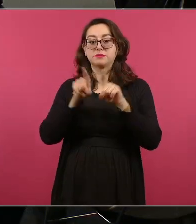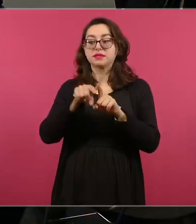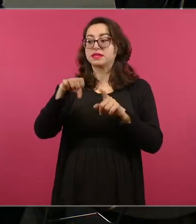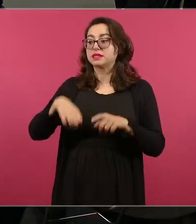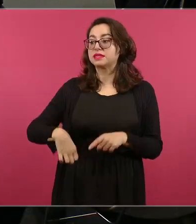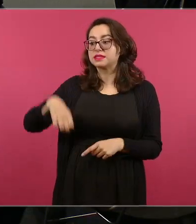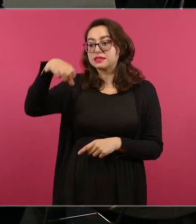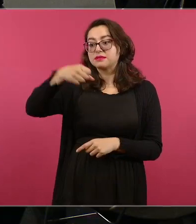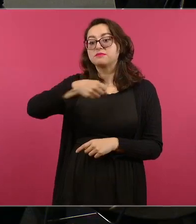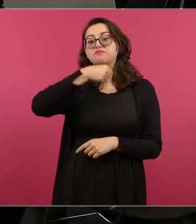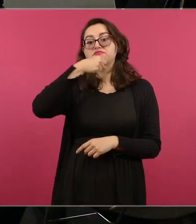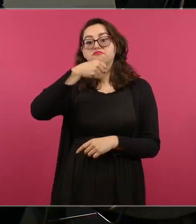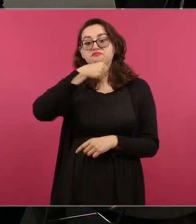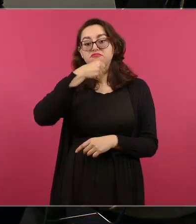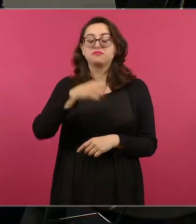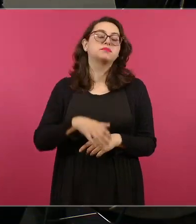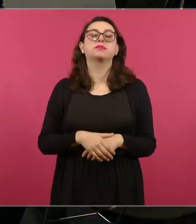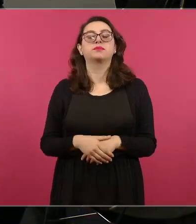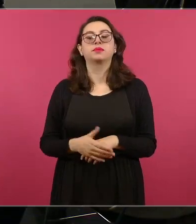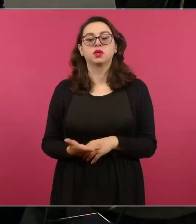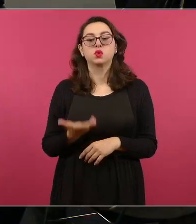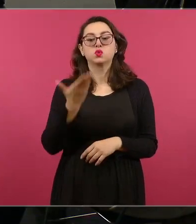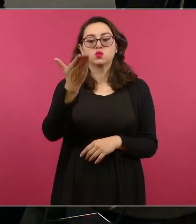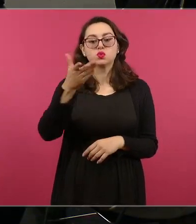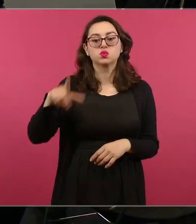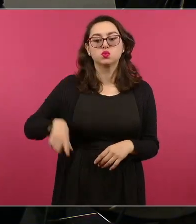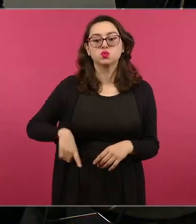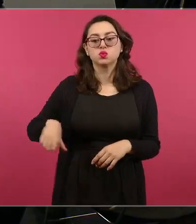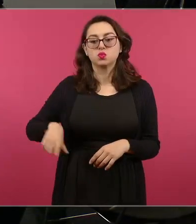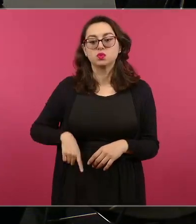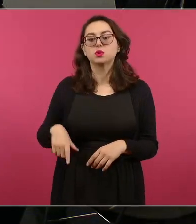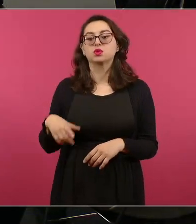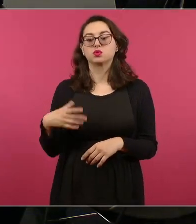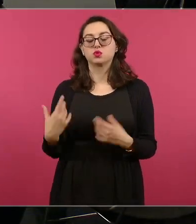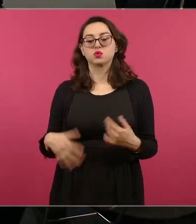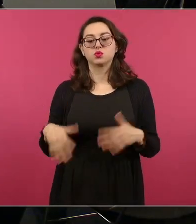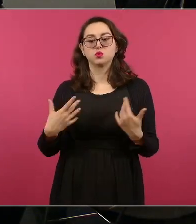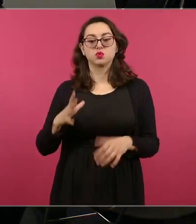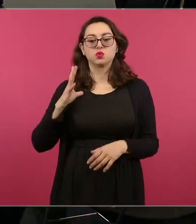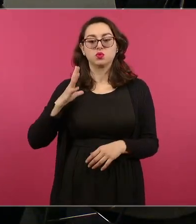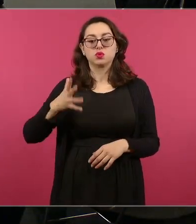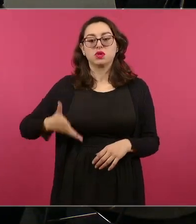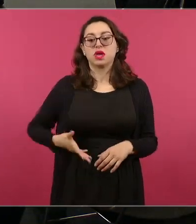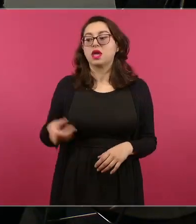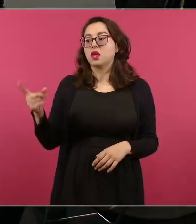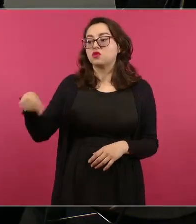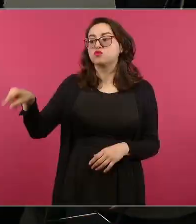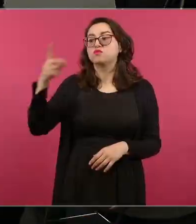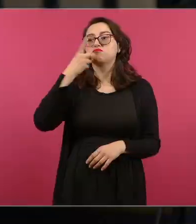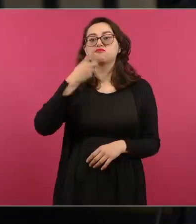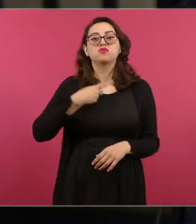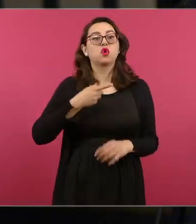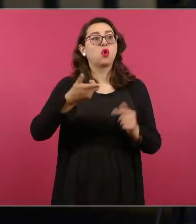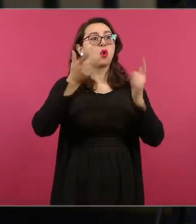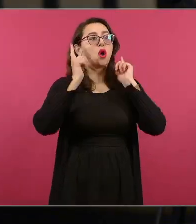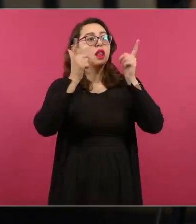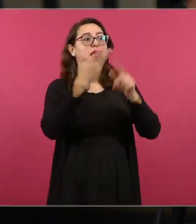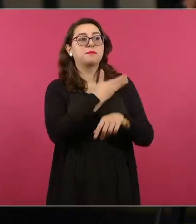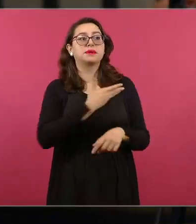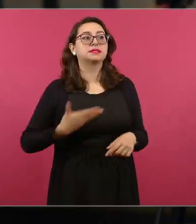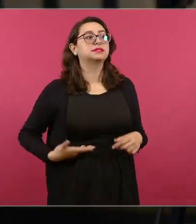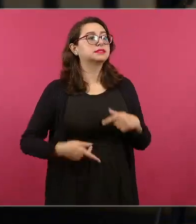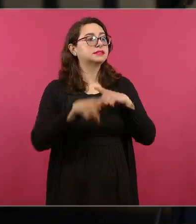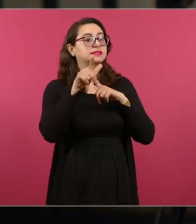orgullosos de esta administración. Me lo piden, me dicen, ojalá siga, no puede seguir. Y así están, porque gracias a Dios